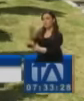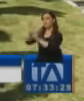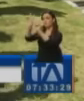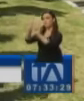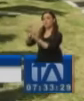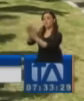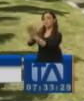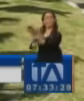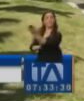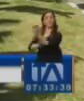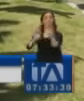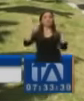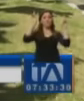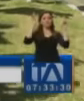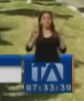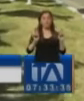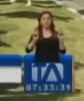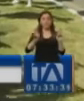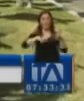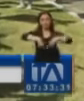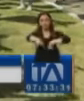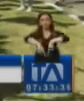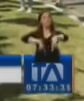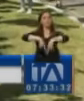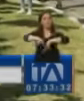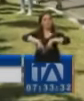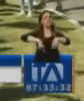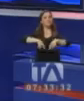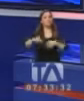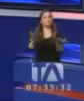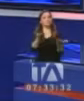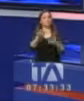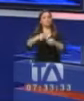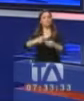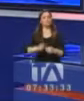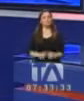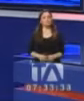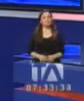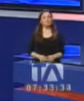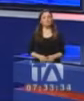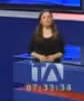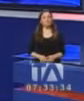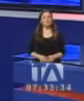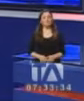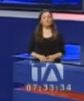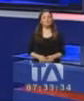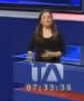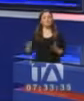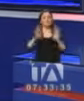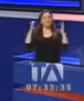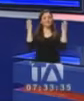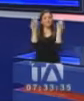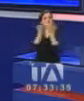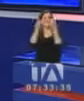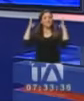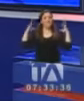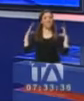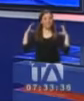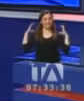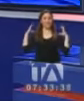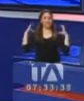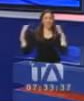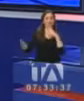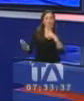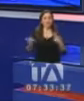de un proyecto de este tipo para la movilidad en la capital. Estaremos en vivo desde el Estadio Olímpico Atahualpa con el